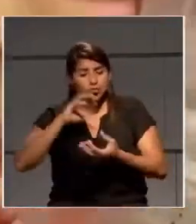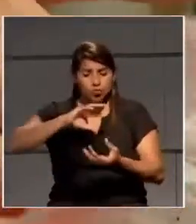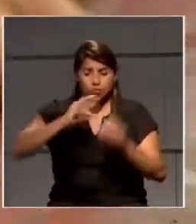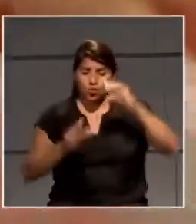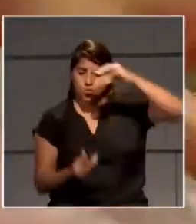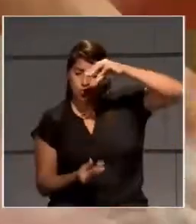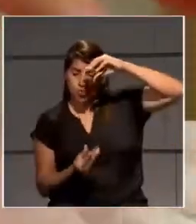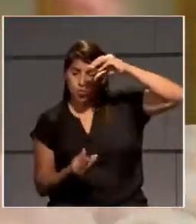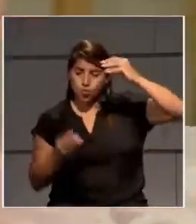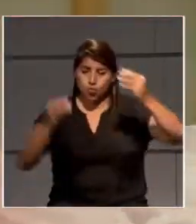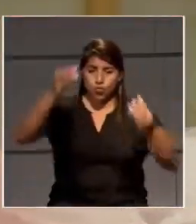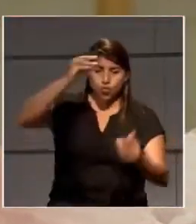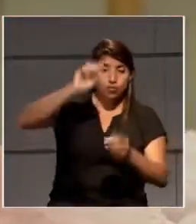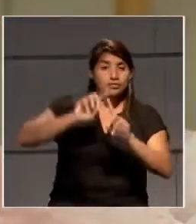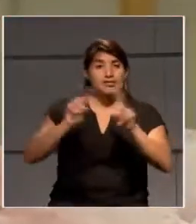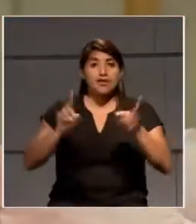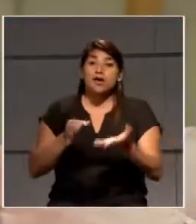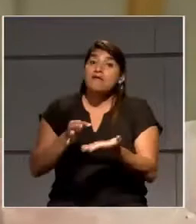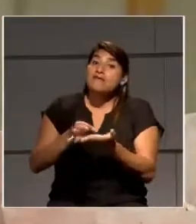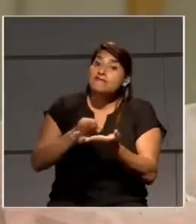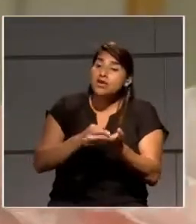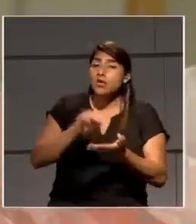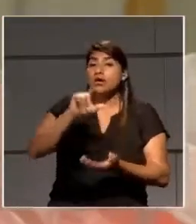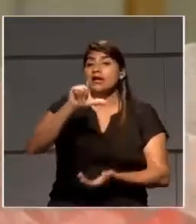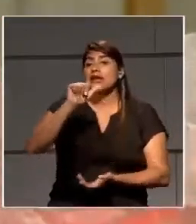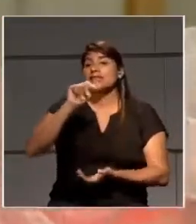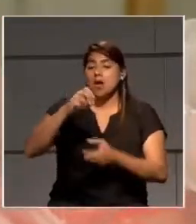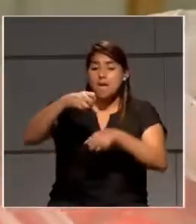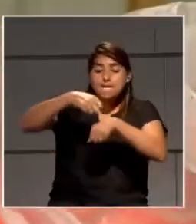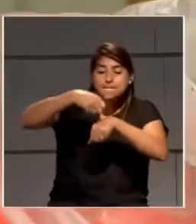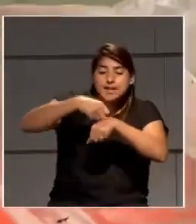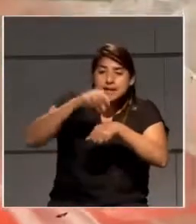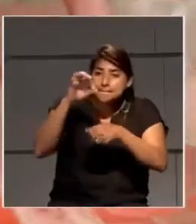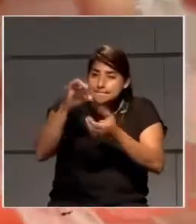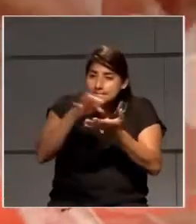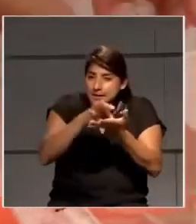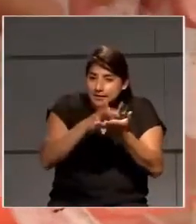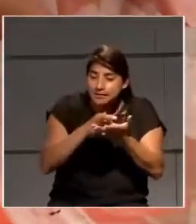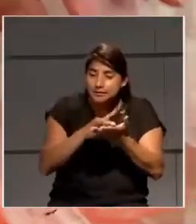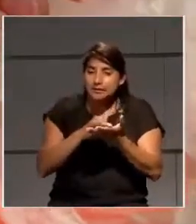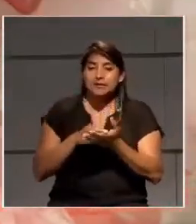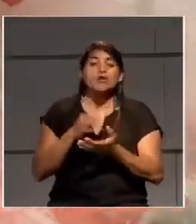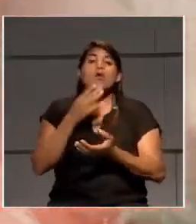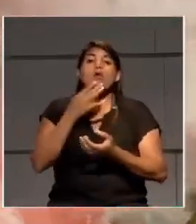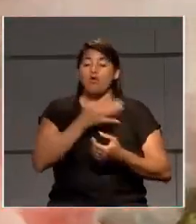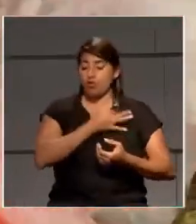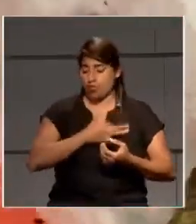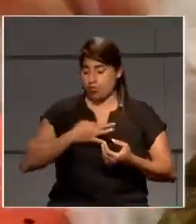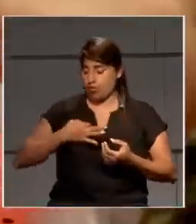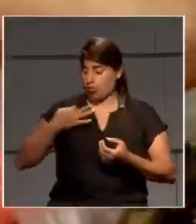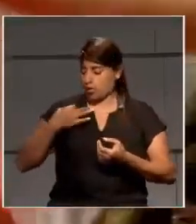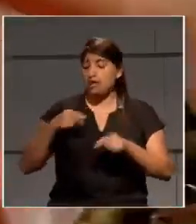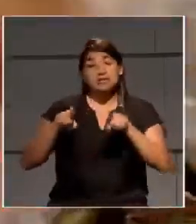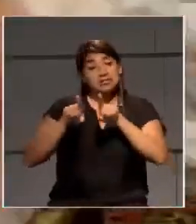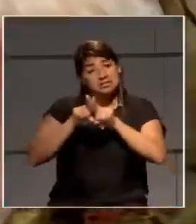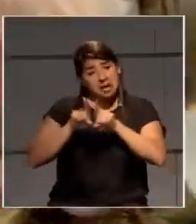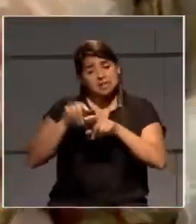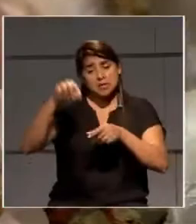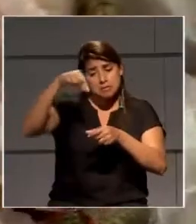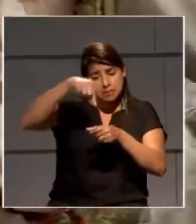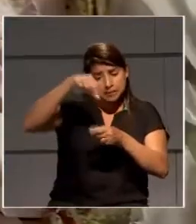Ajá, si puede son ser, frijoles, ¿verdad? Si son lentejas, si son piedras. Uno puede usar pucas de collar también y suena muy